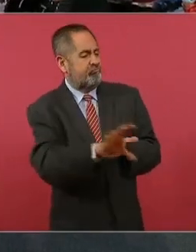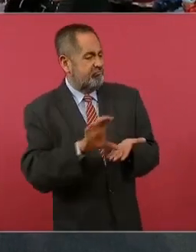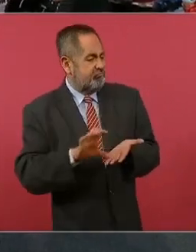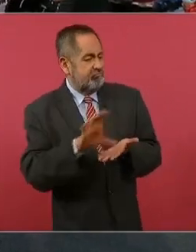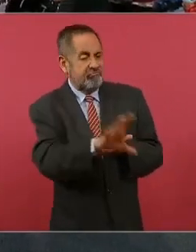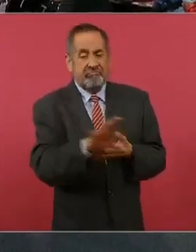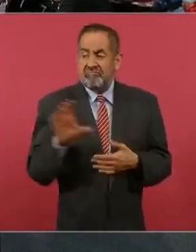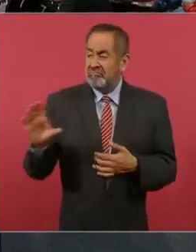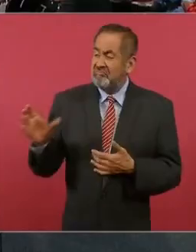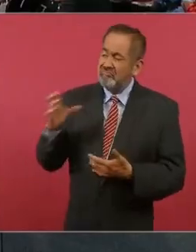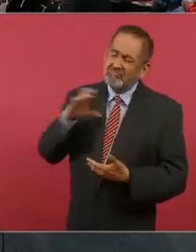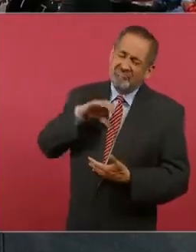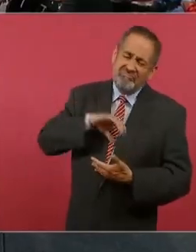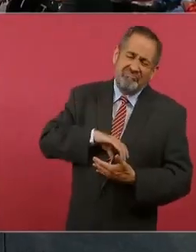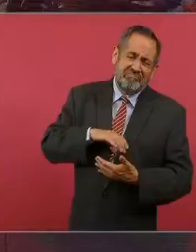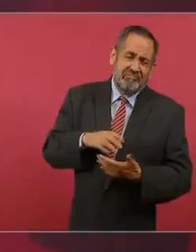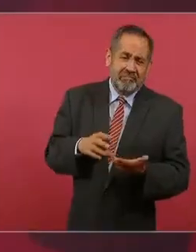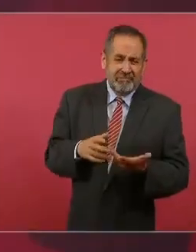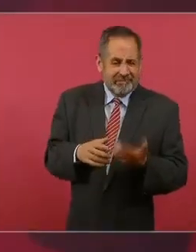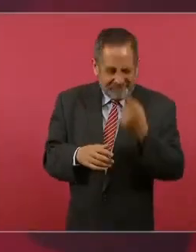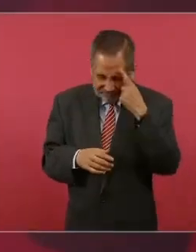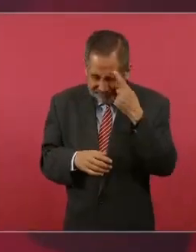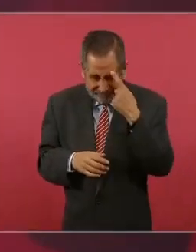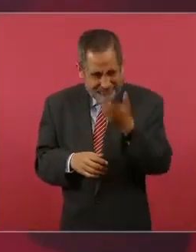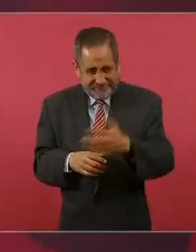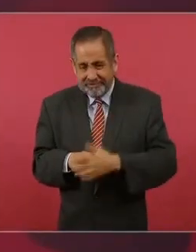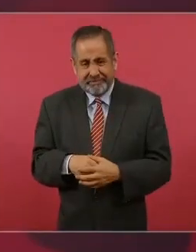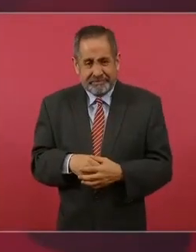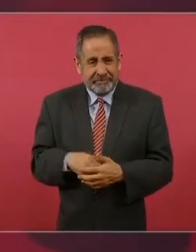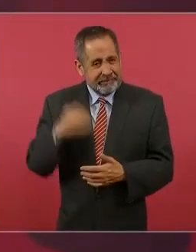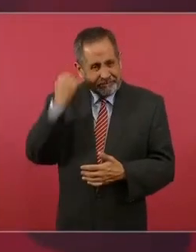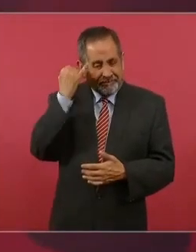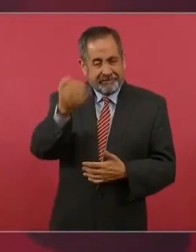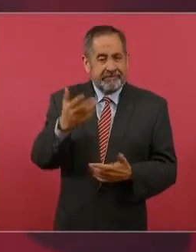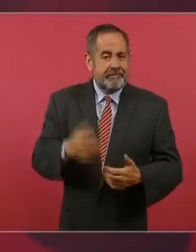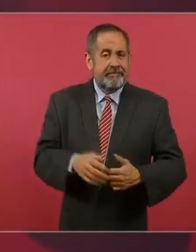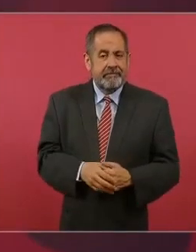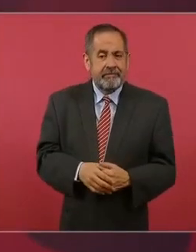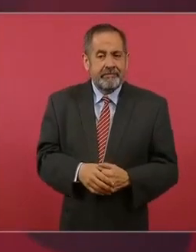Imagínense la operación que significó